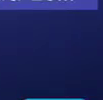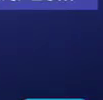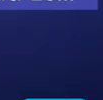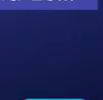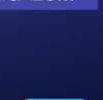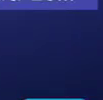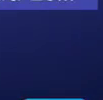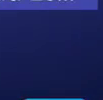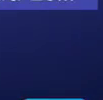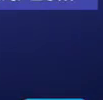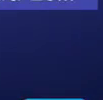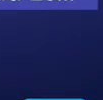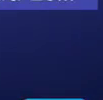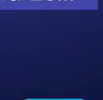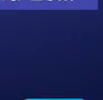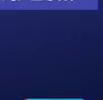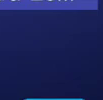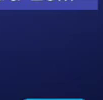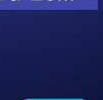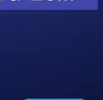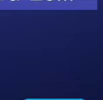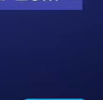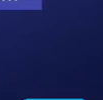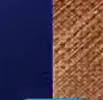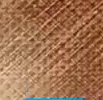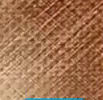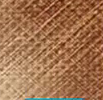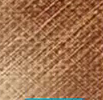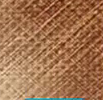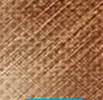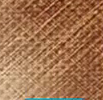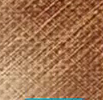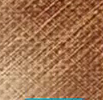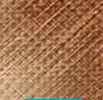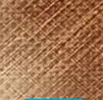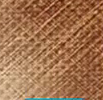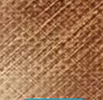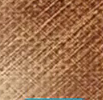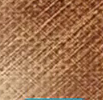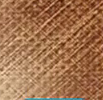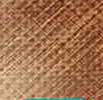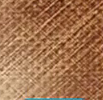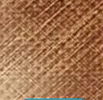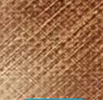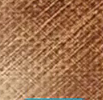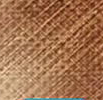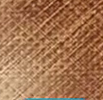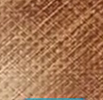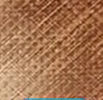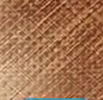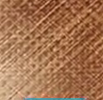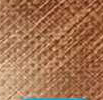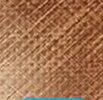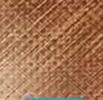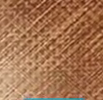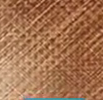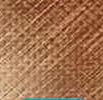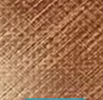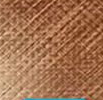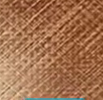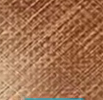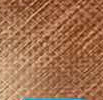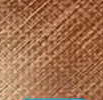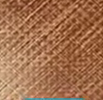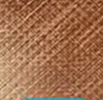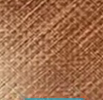No cabe duda, no deja de causarnos sorpresa y de maravillarnos lo que nuestro especialista en mascotas nos trae cada día. Es tu